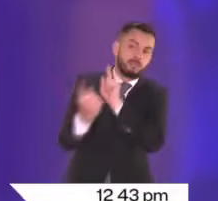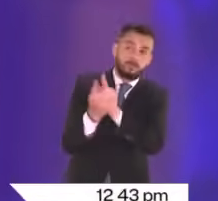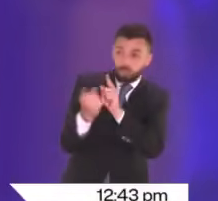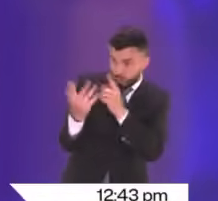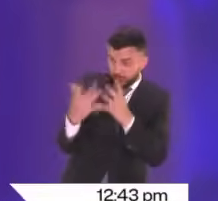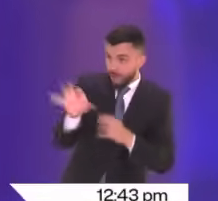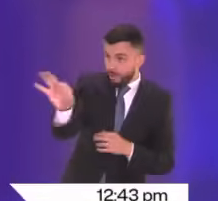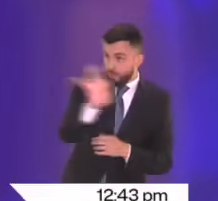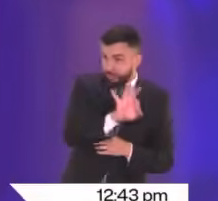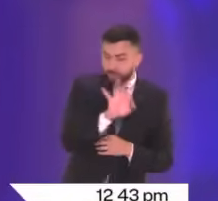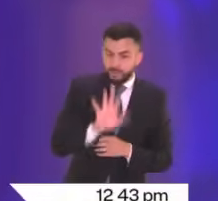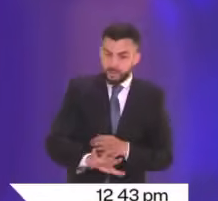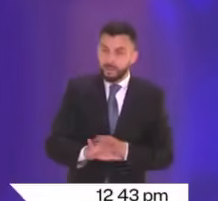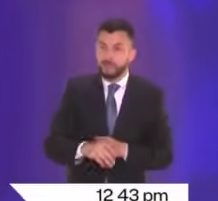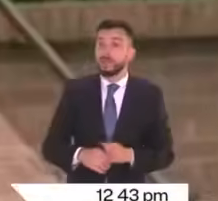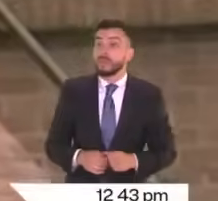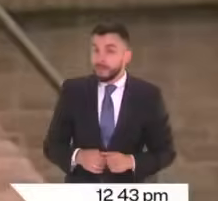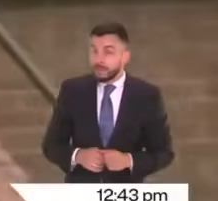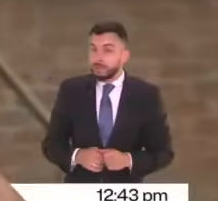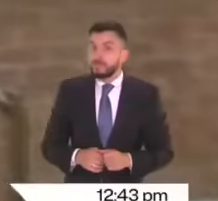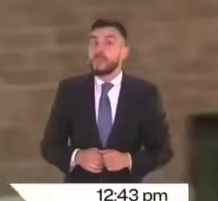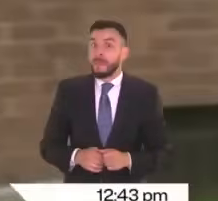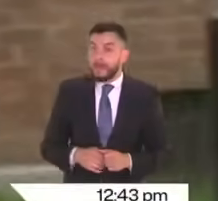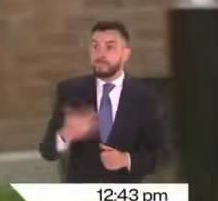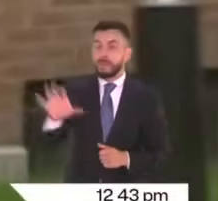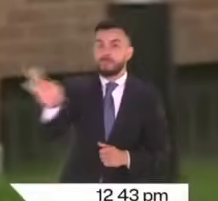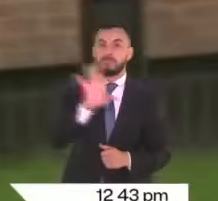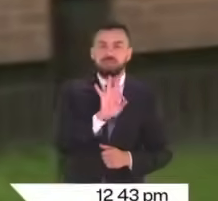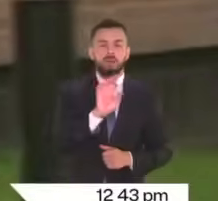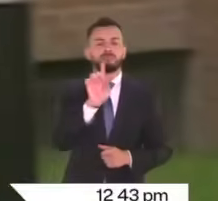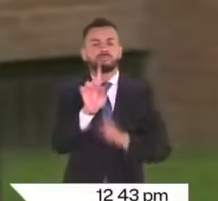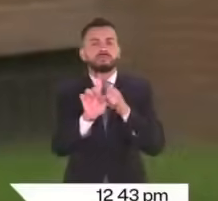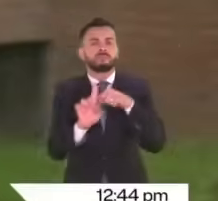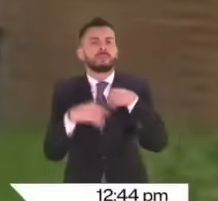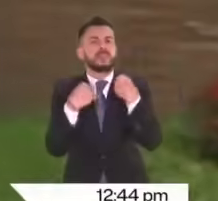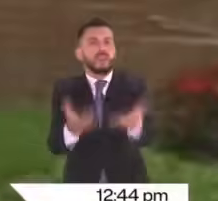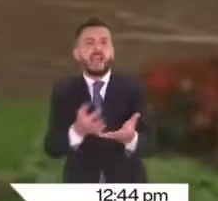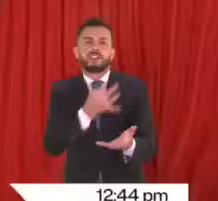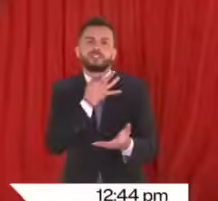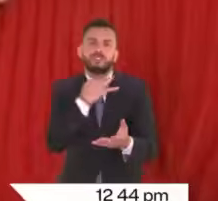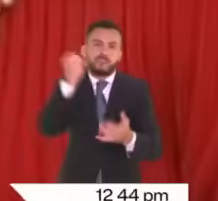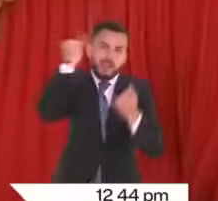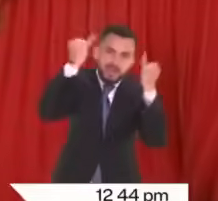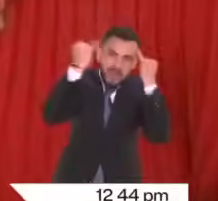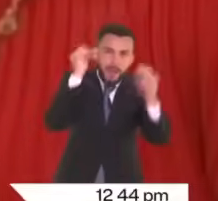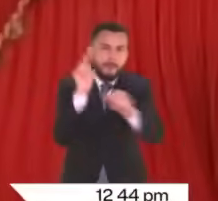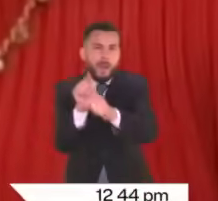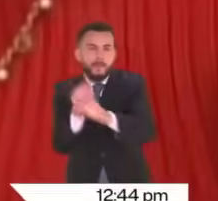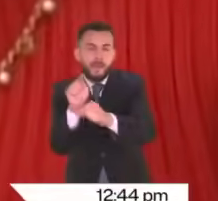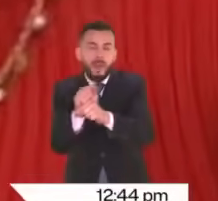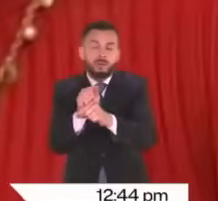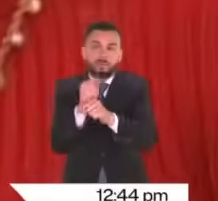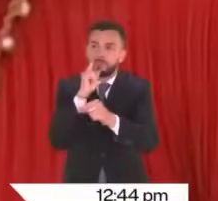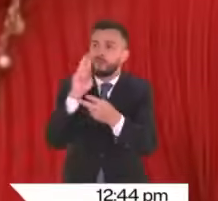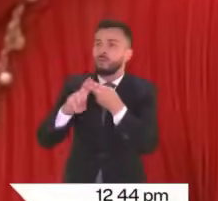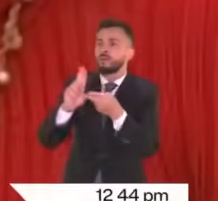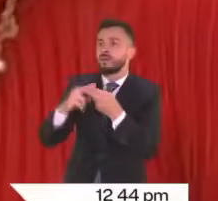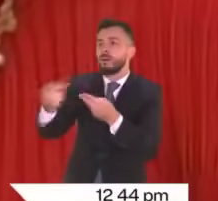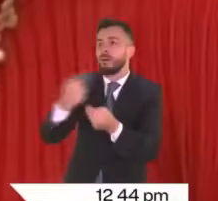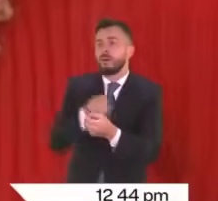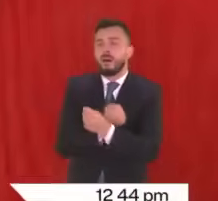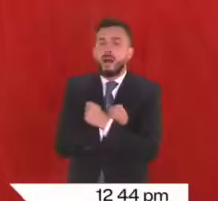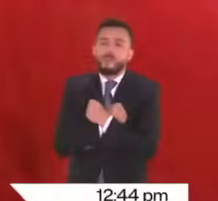de una sección de su programa. Allí se ganó el corazón de los colombianos con sus ocurrencias y conoció al amor de su vida, el